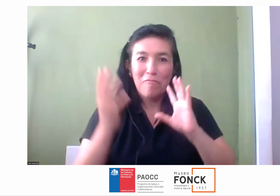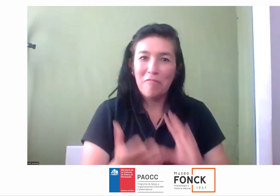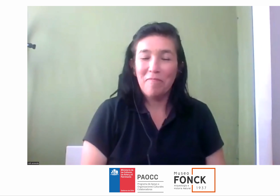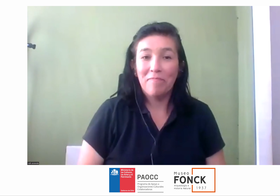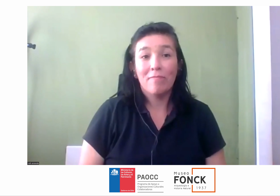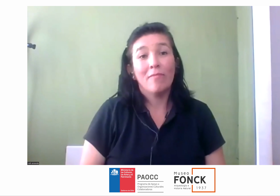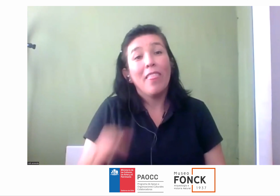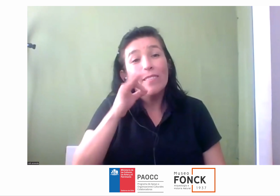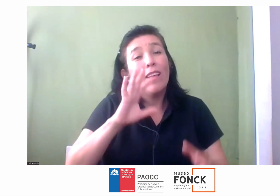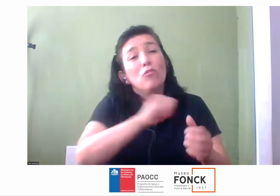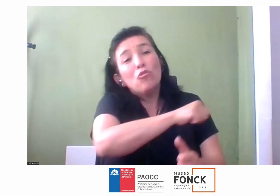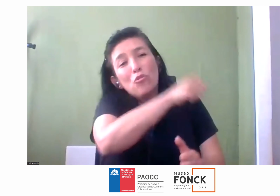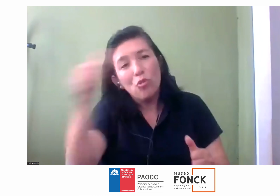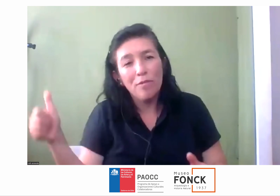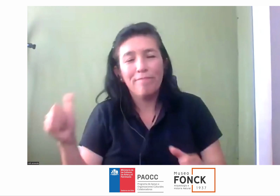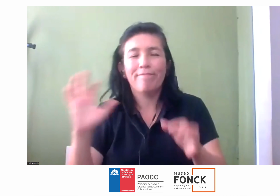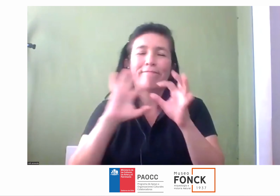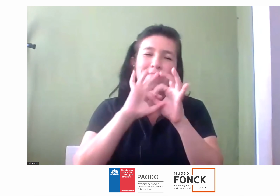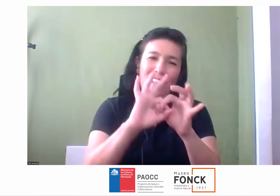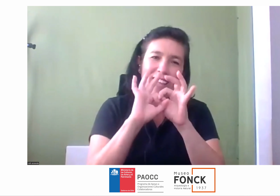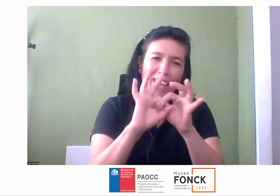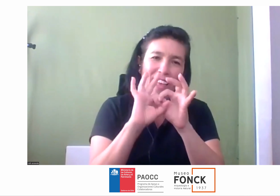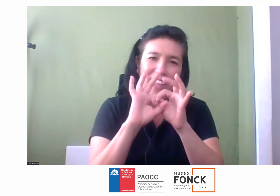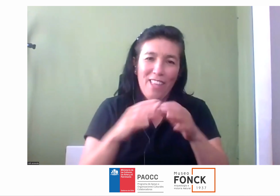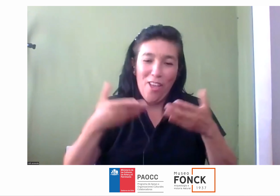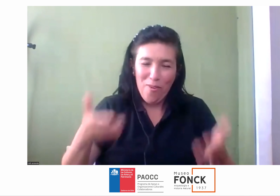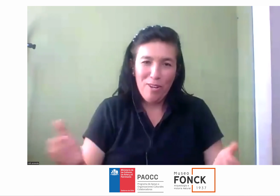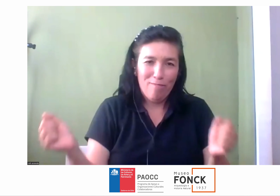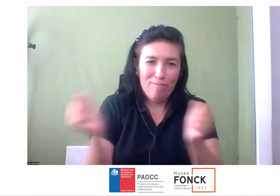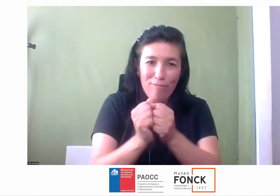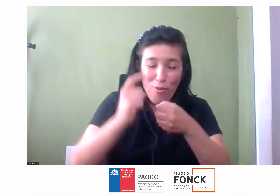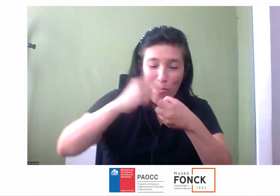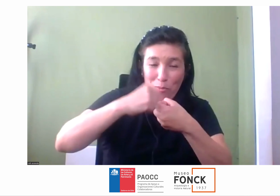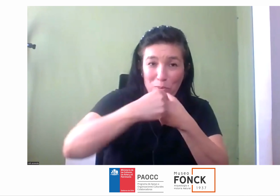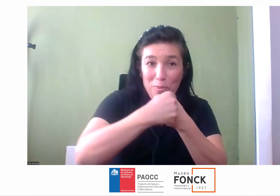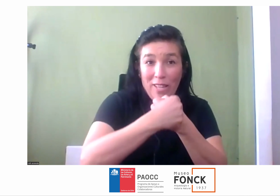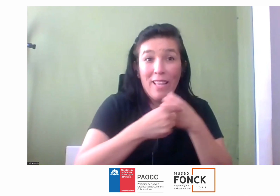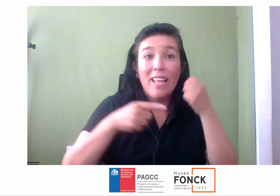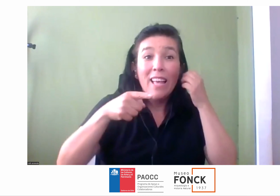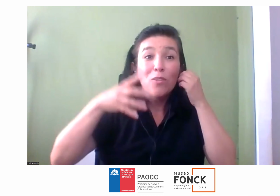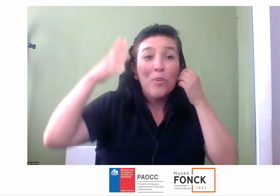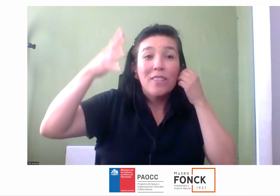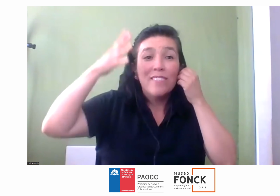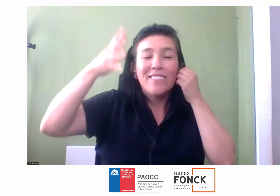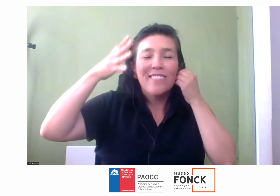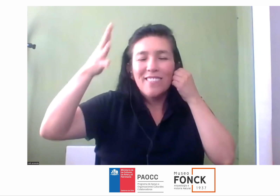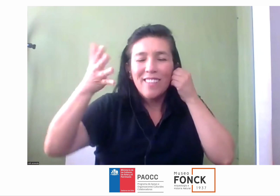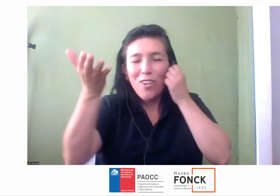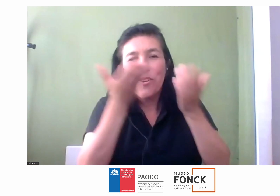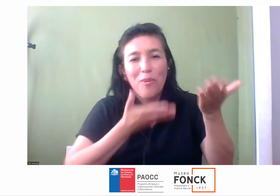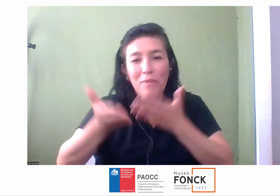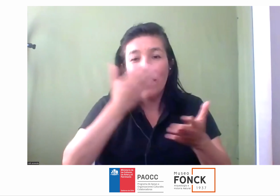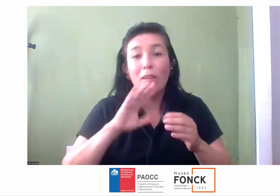a todos los participantes por acompañarnos hoy día. Este es una charla conversatorio que está financiada